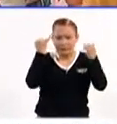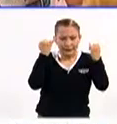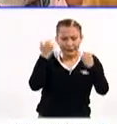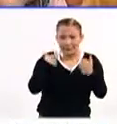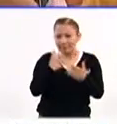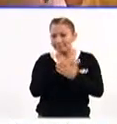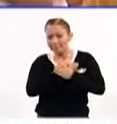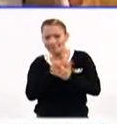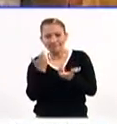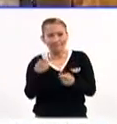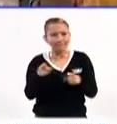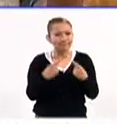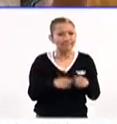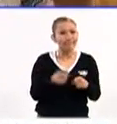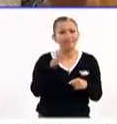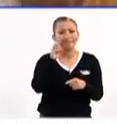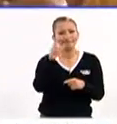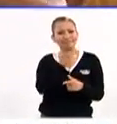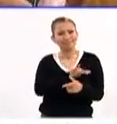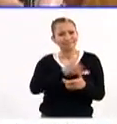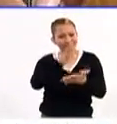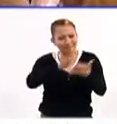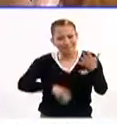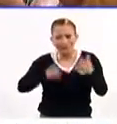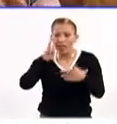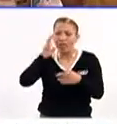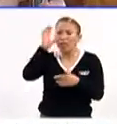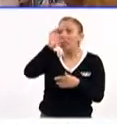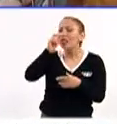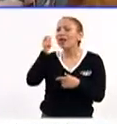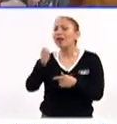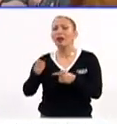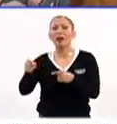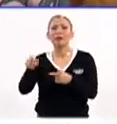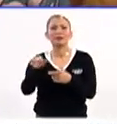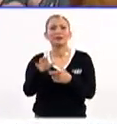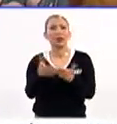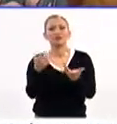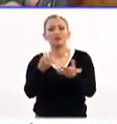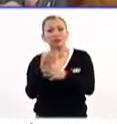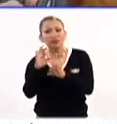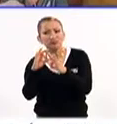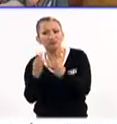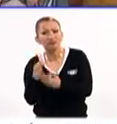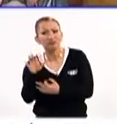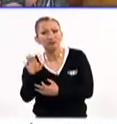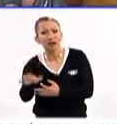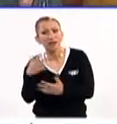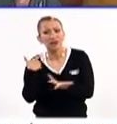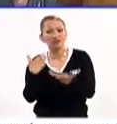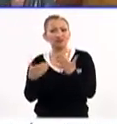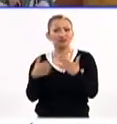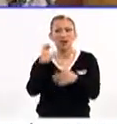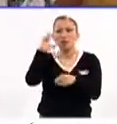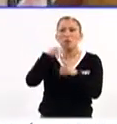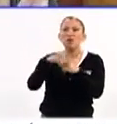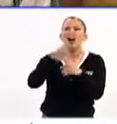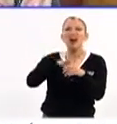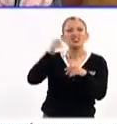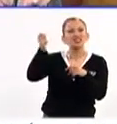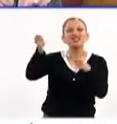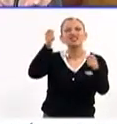la música, te digo, le encantaba la lectura, explorar las nuevas, las tendencias de las vanguardias en